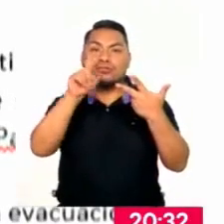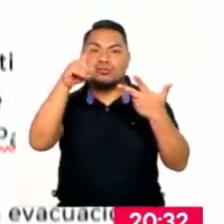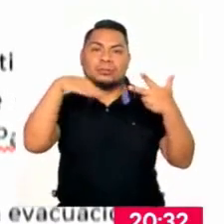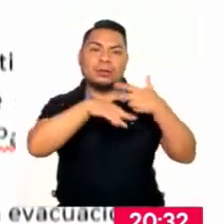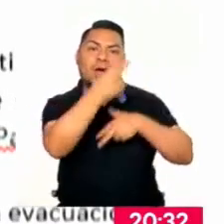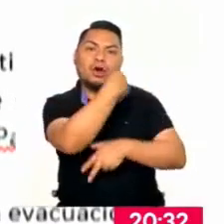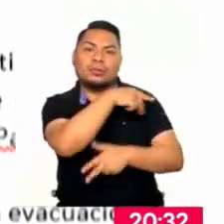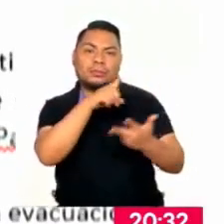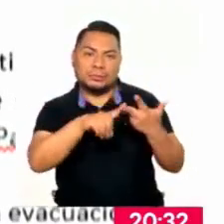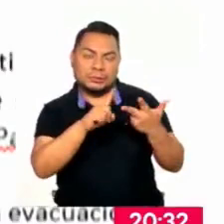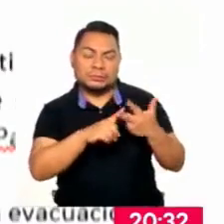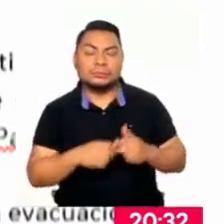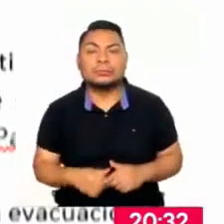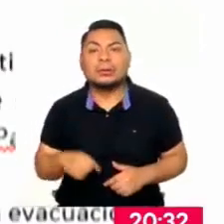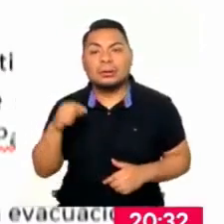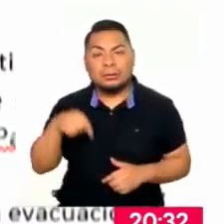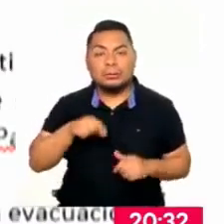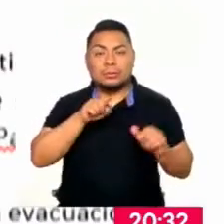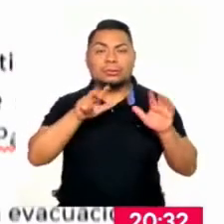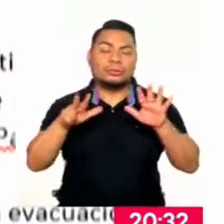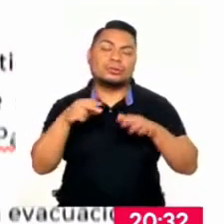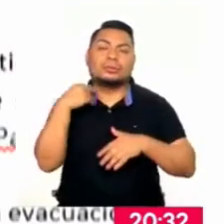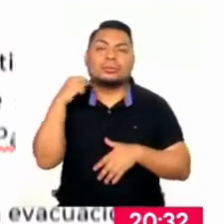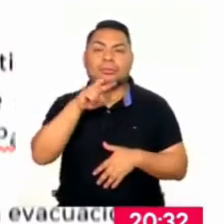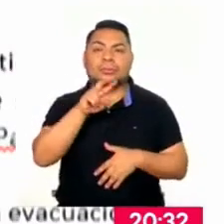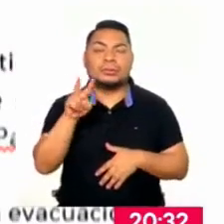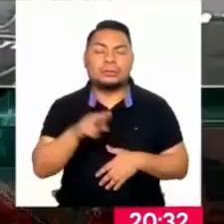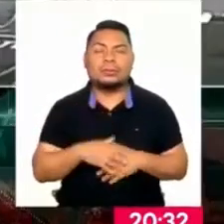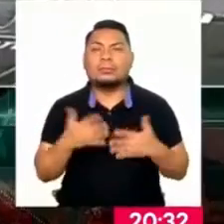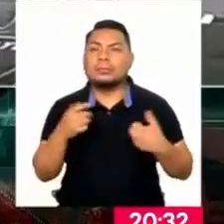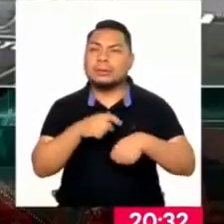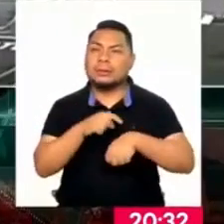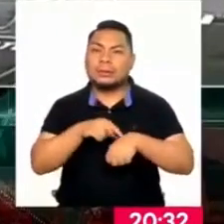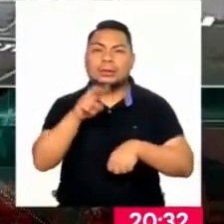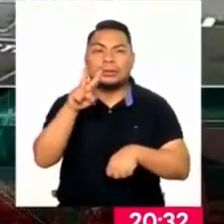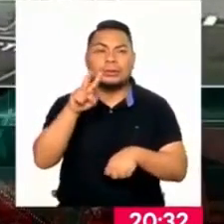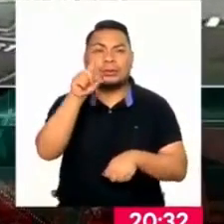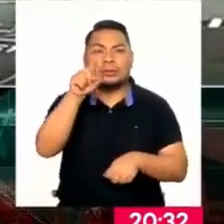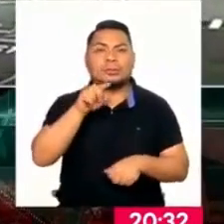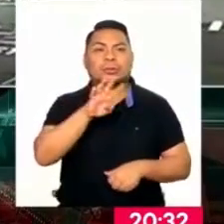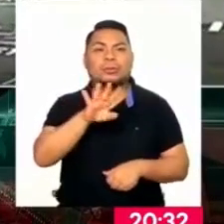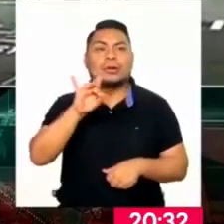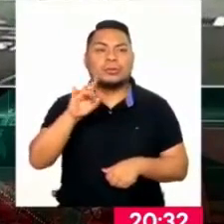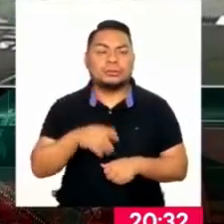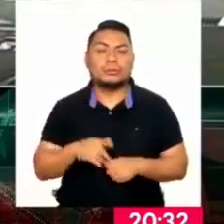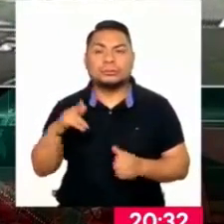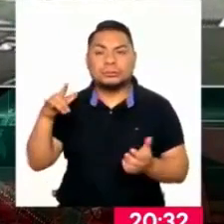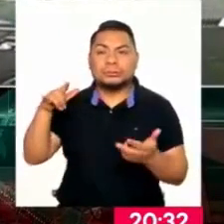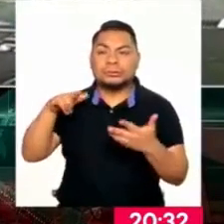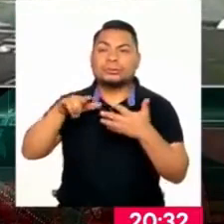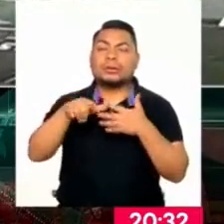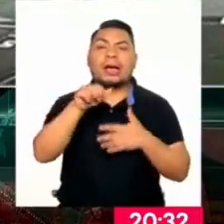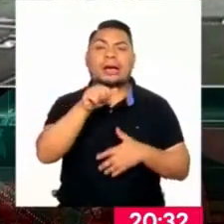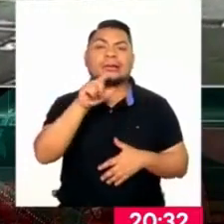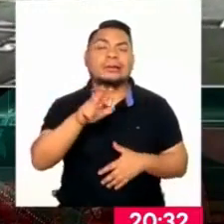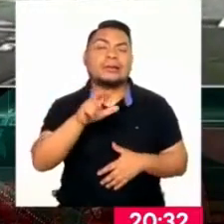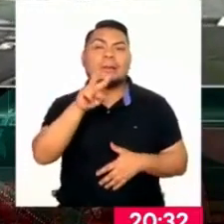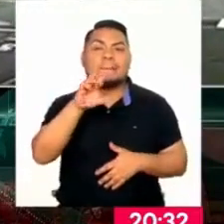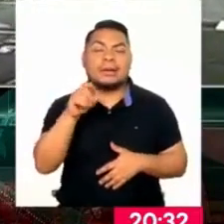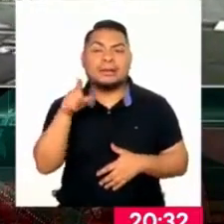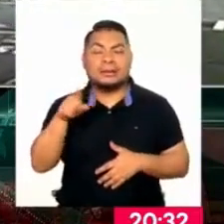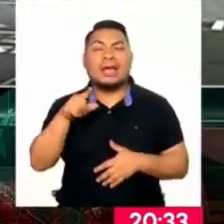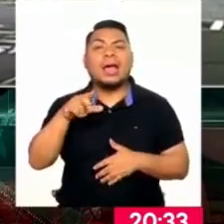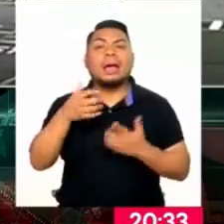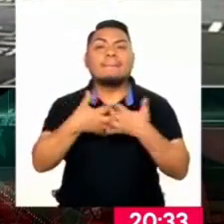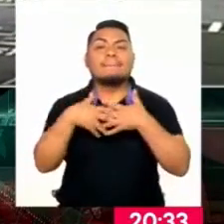el accidente ocurrió hoy, 18 de noviembre de 2022, aproximadamente a las 2:48 con la aeronave A320 de la aerolínea